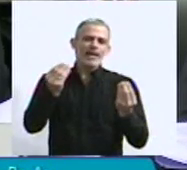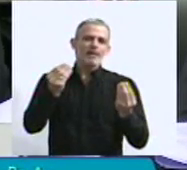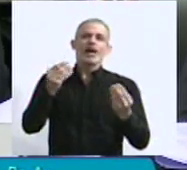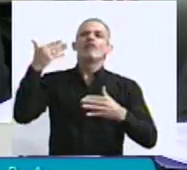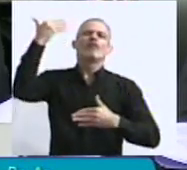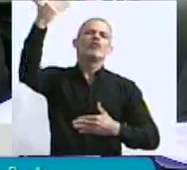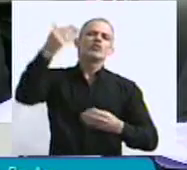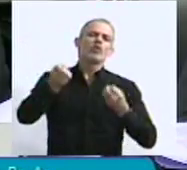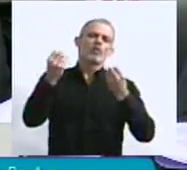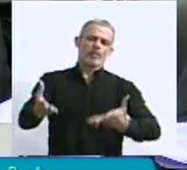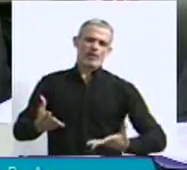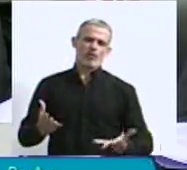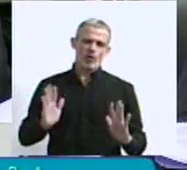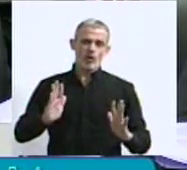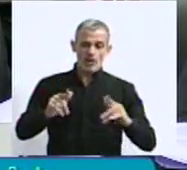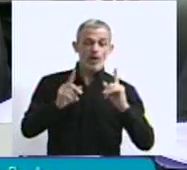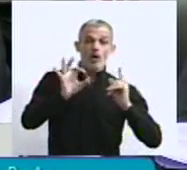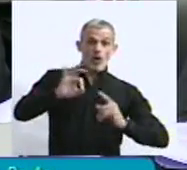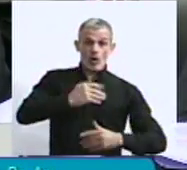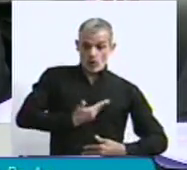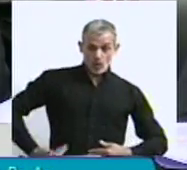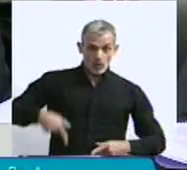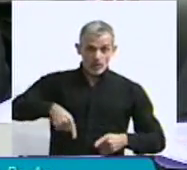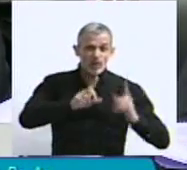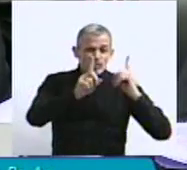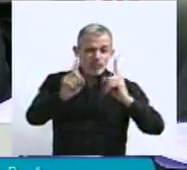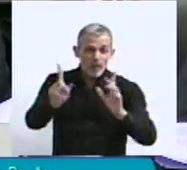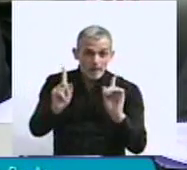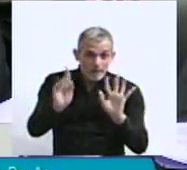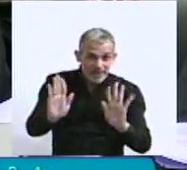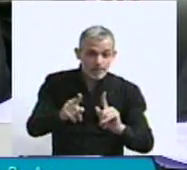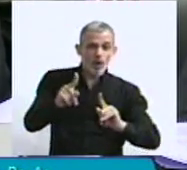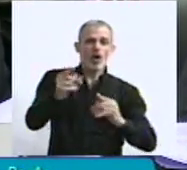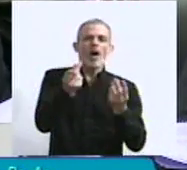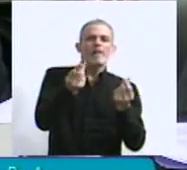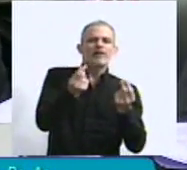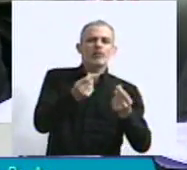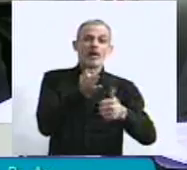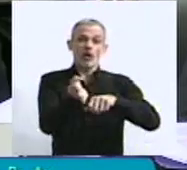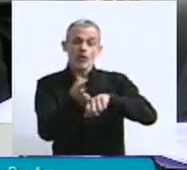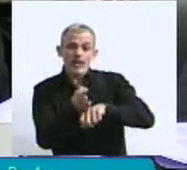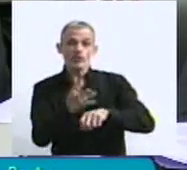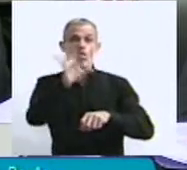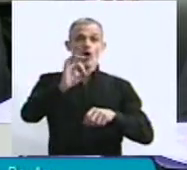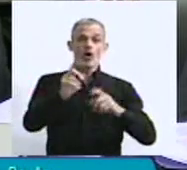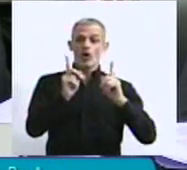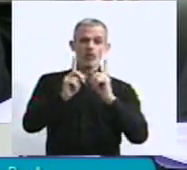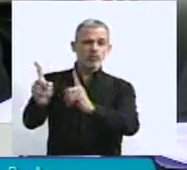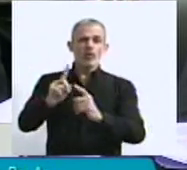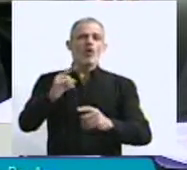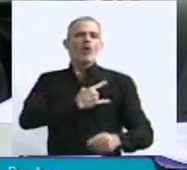futuro. O se sostiene este estado de bienestar, o se sostiene este presupuesto educativo, o se sostienen las